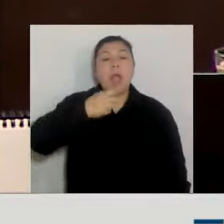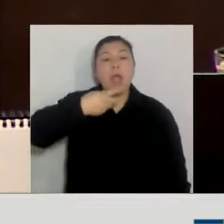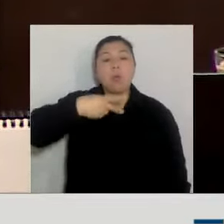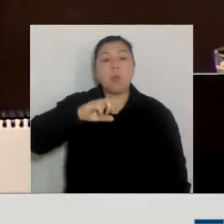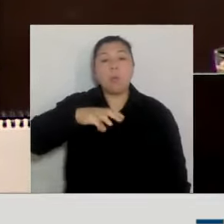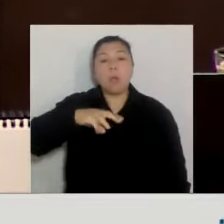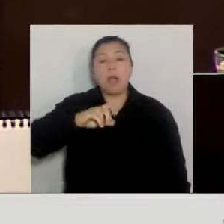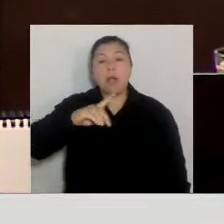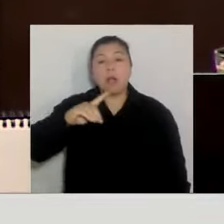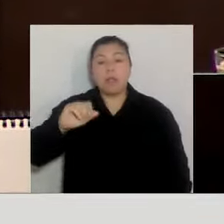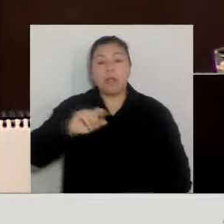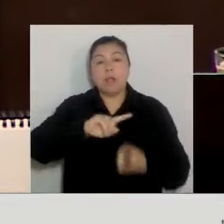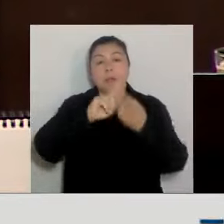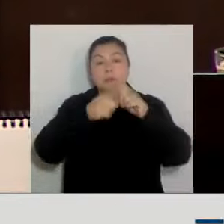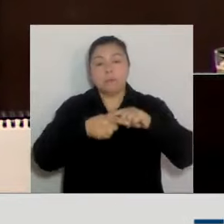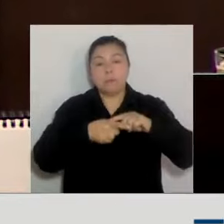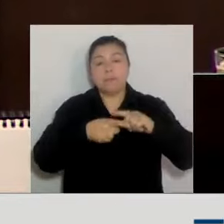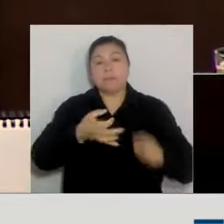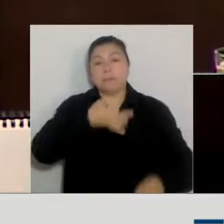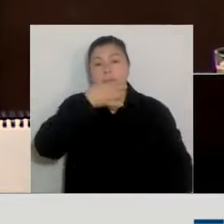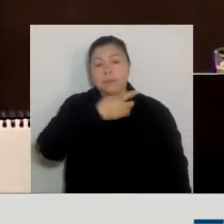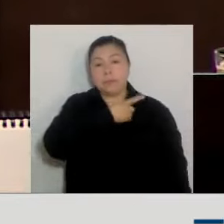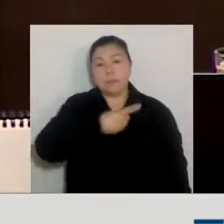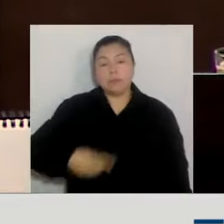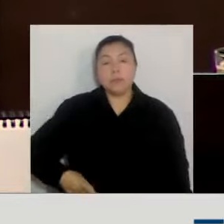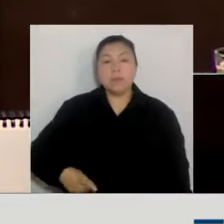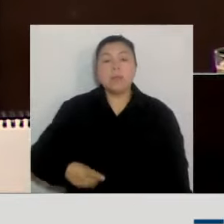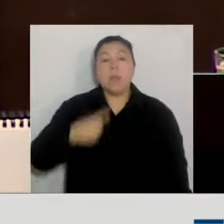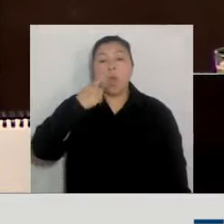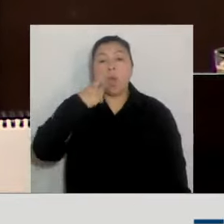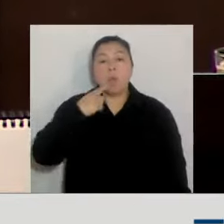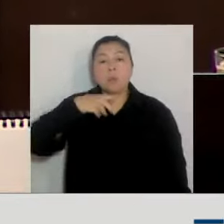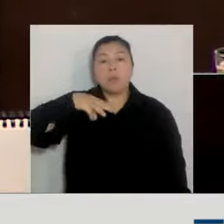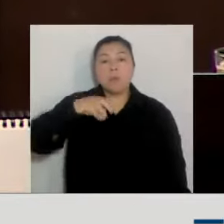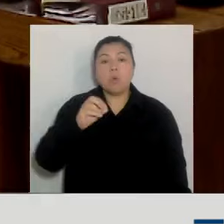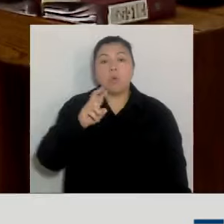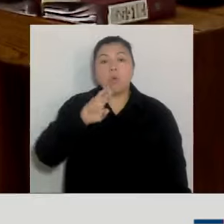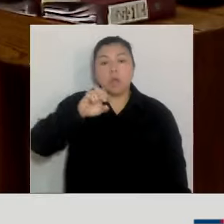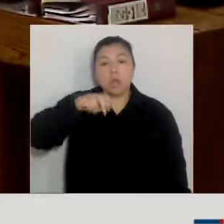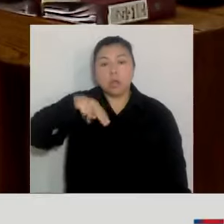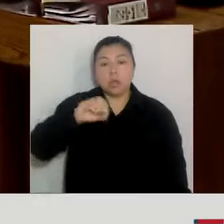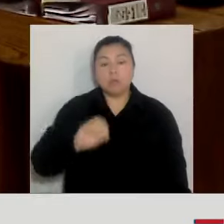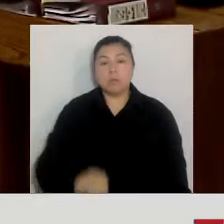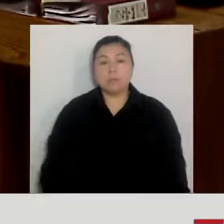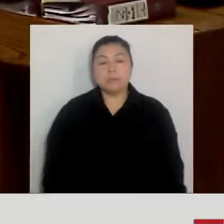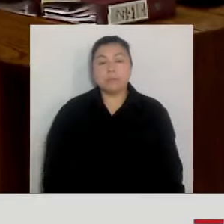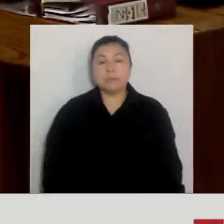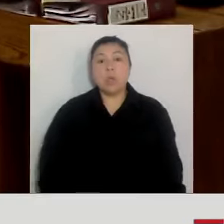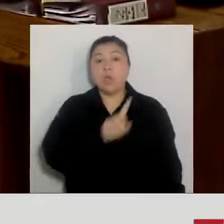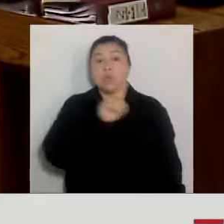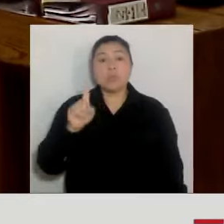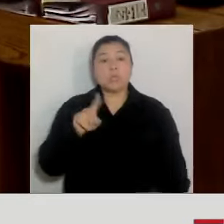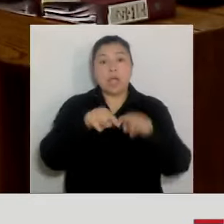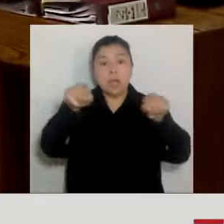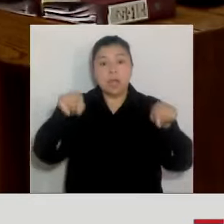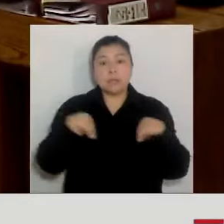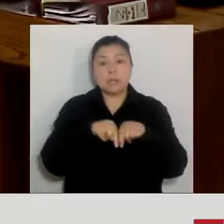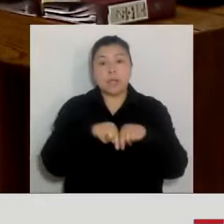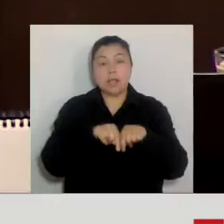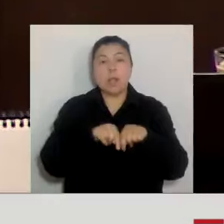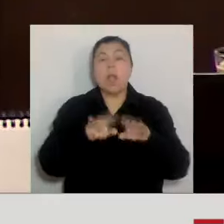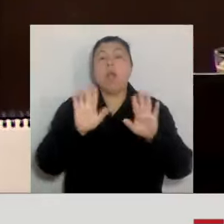la palabra el diputado Benjamín moreno no está a ver si les